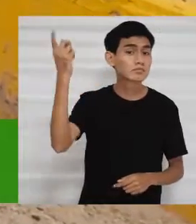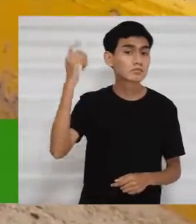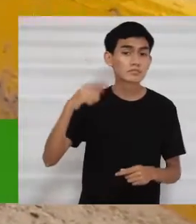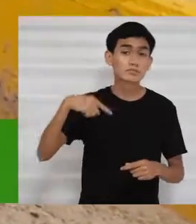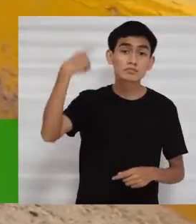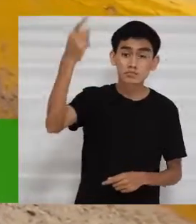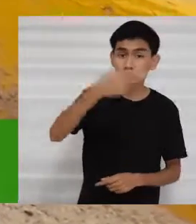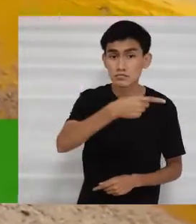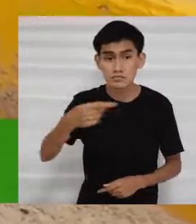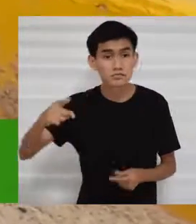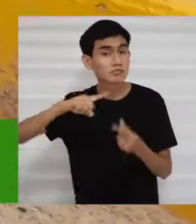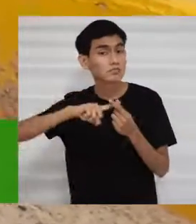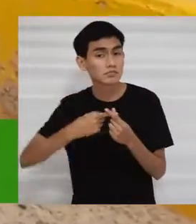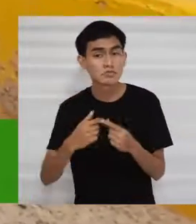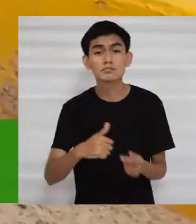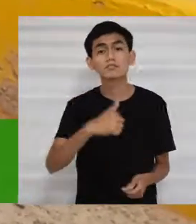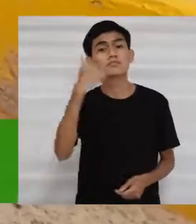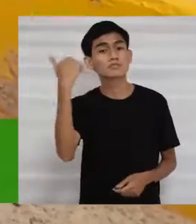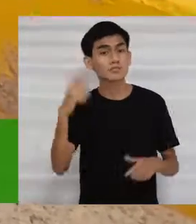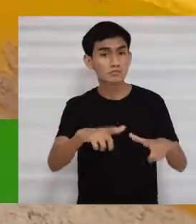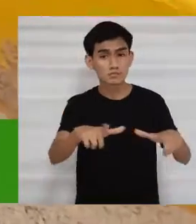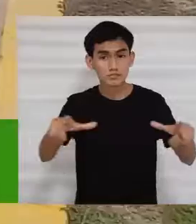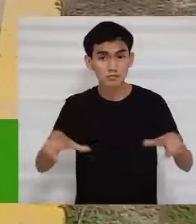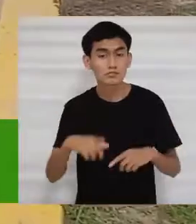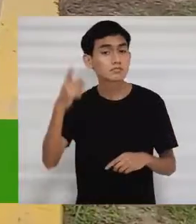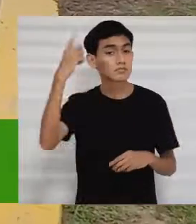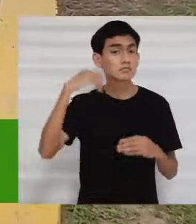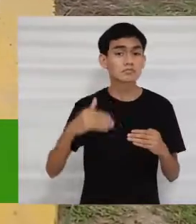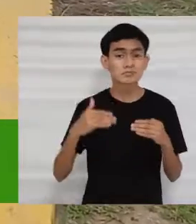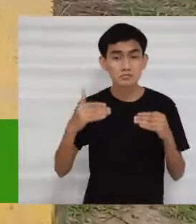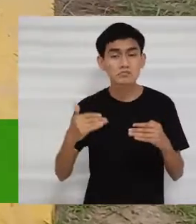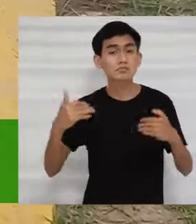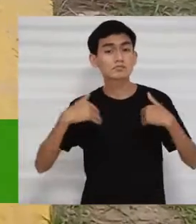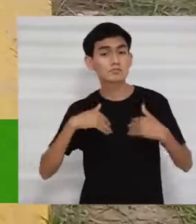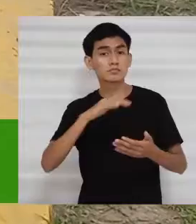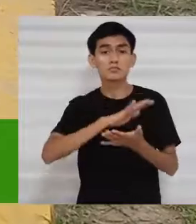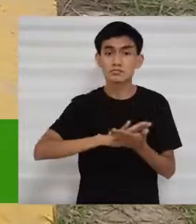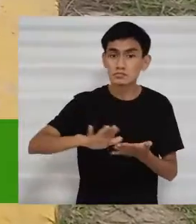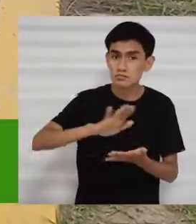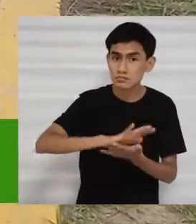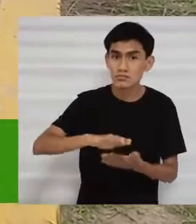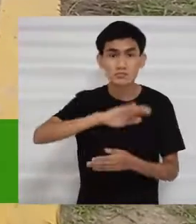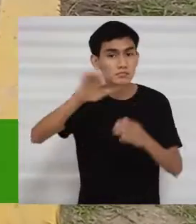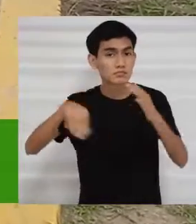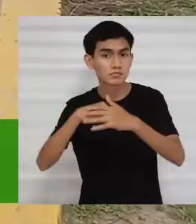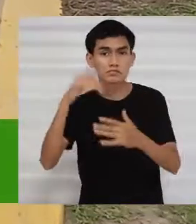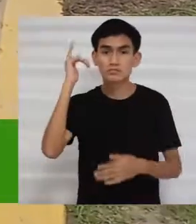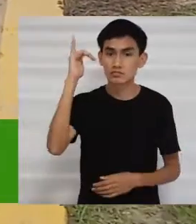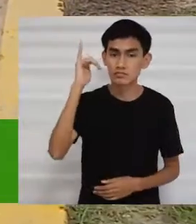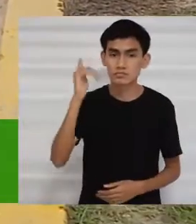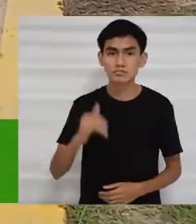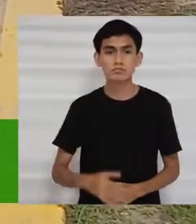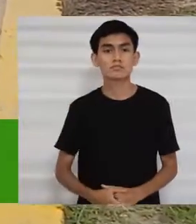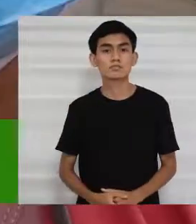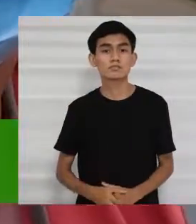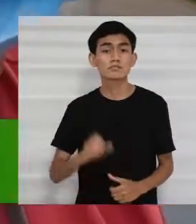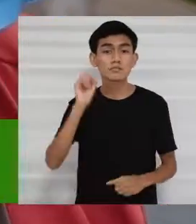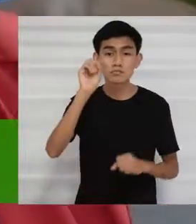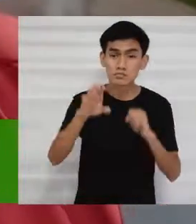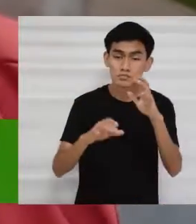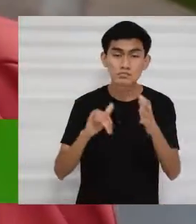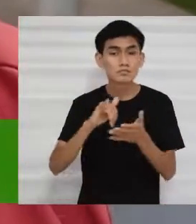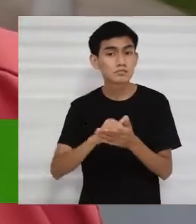empezaré por otros lugares más para ya avanzar y limpiar y tener limpios los sitios de Yarinacocha, en las calles. Te decirle que